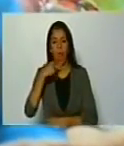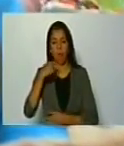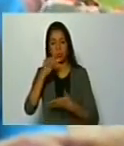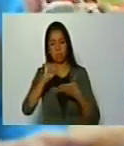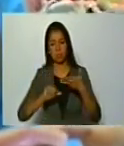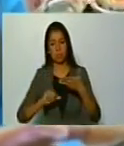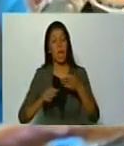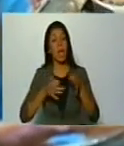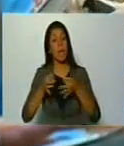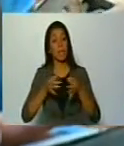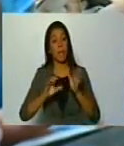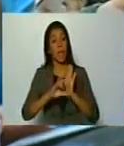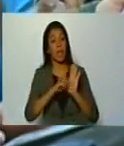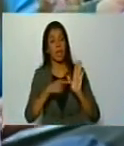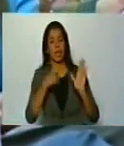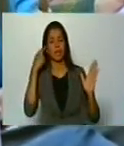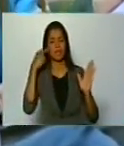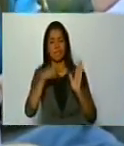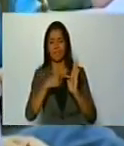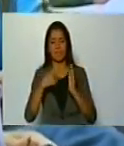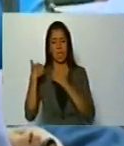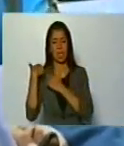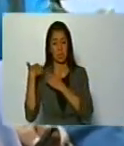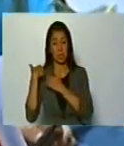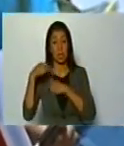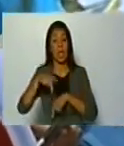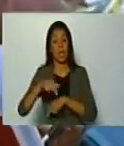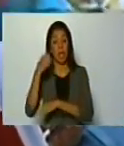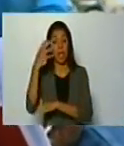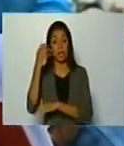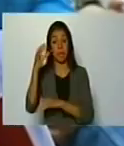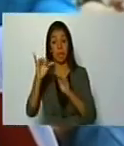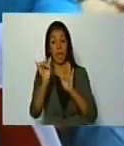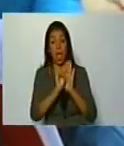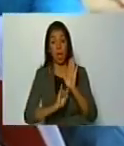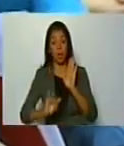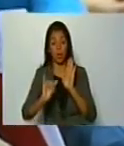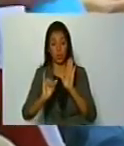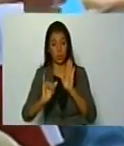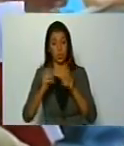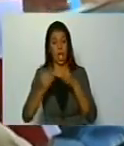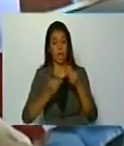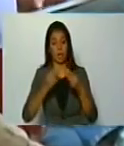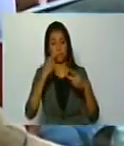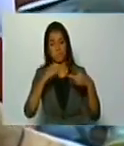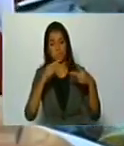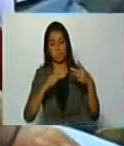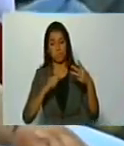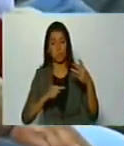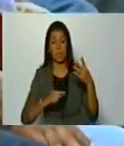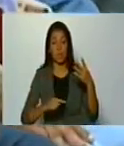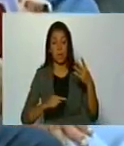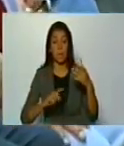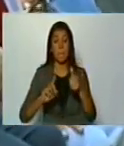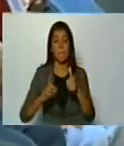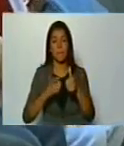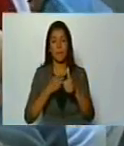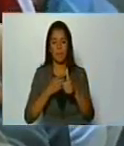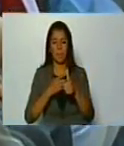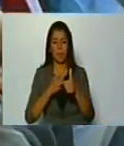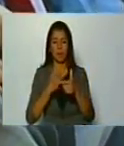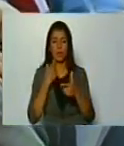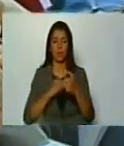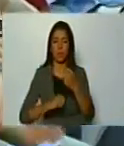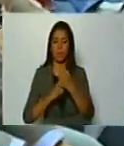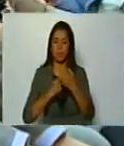tiene como base las tareas fundamentales que tiene esta Asamblea Nacional Constituyente, siendo primordial la consolidación de